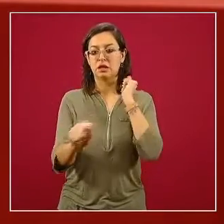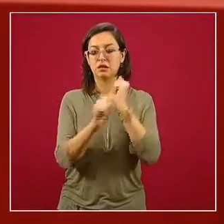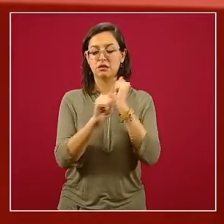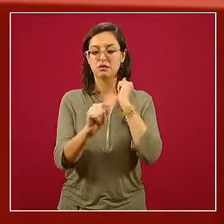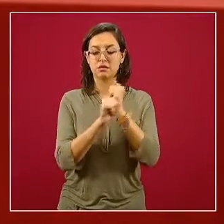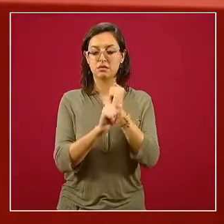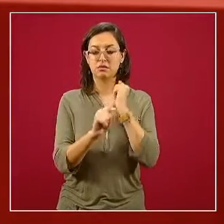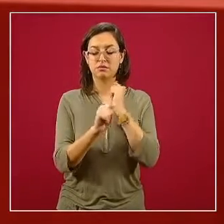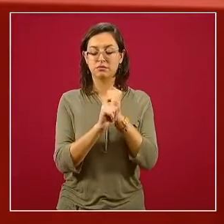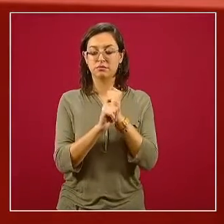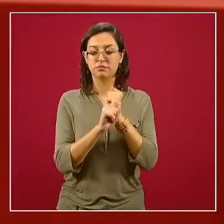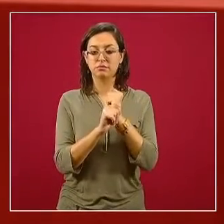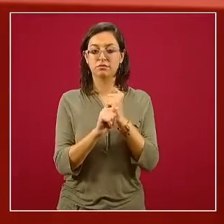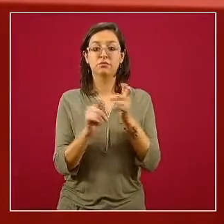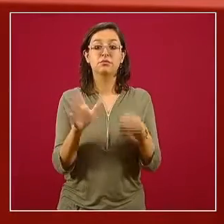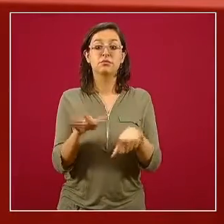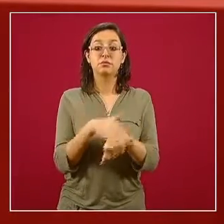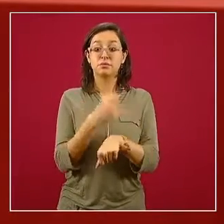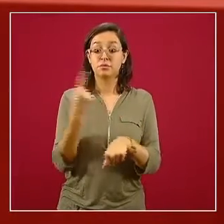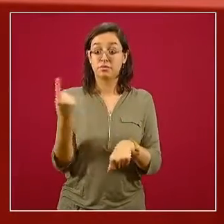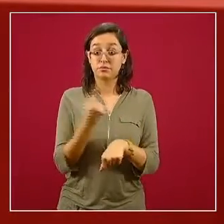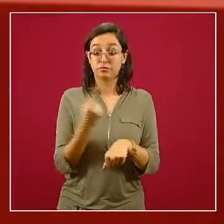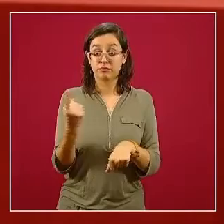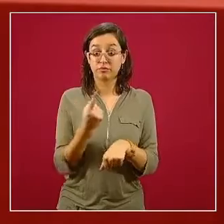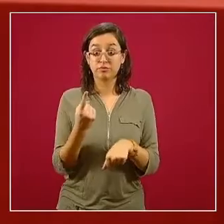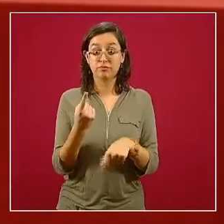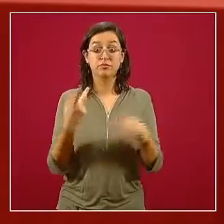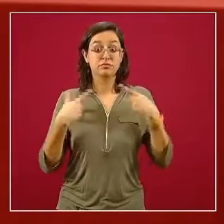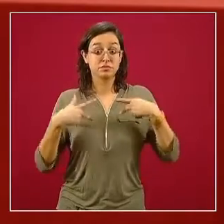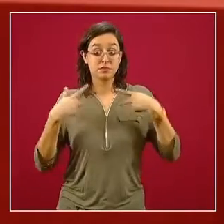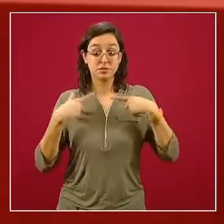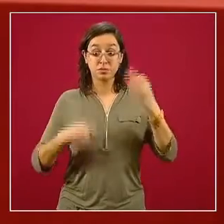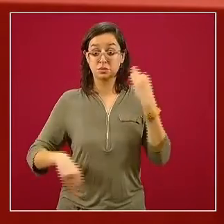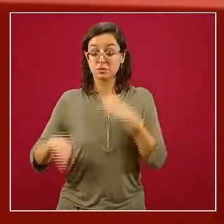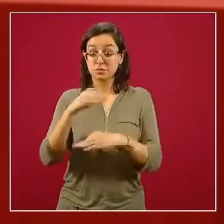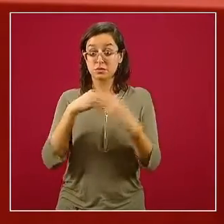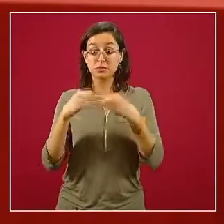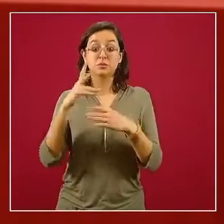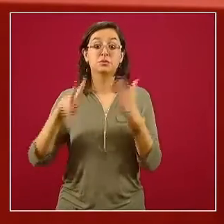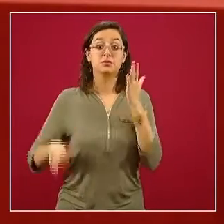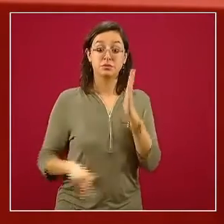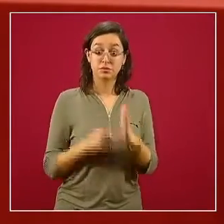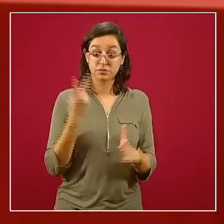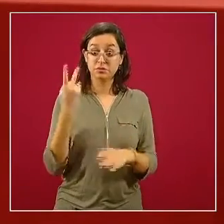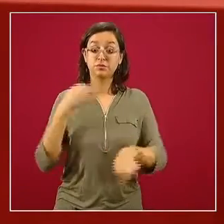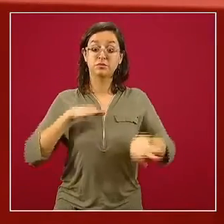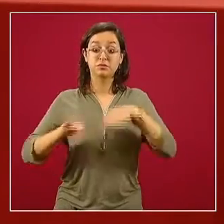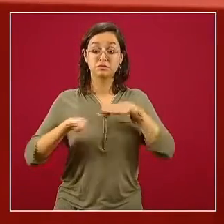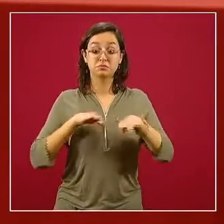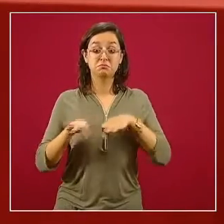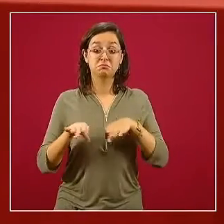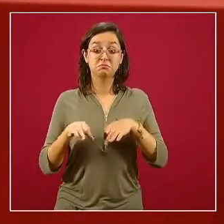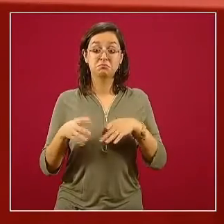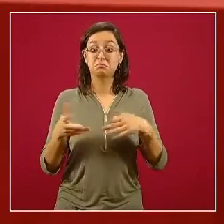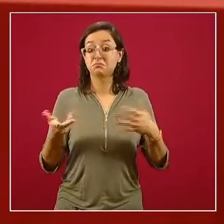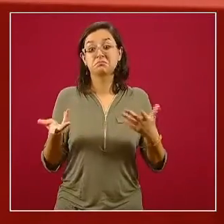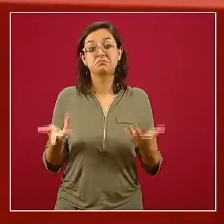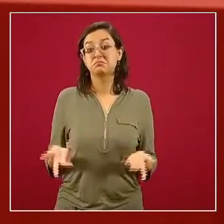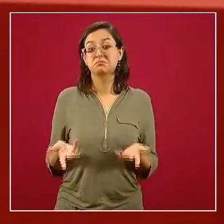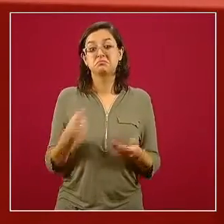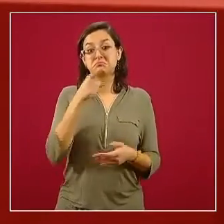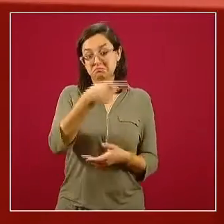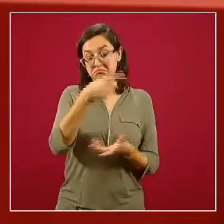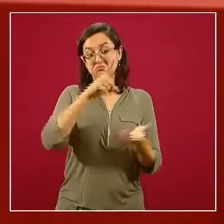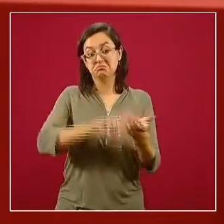decir, porque una vez que regresen todas las personas a sus centros de trabajo, quizá de nada serviría que tengan en